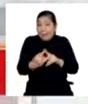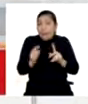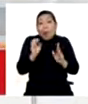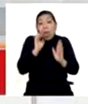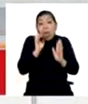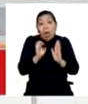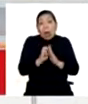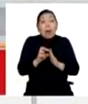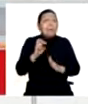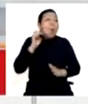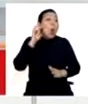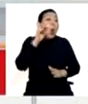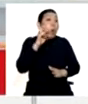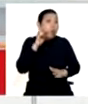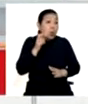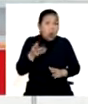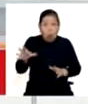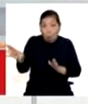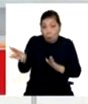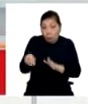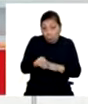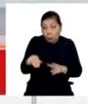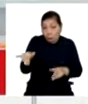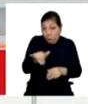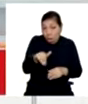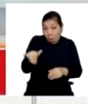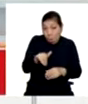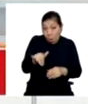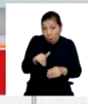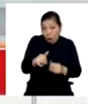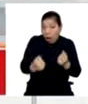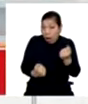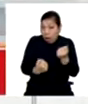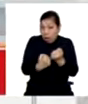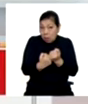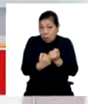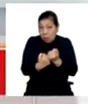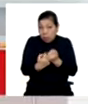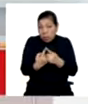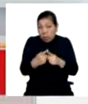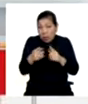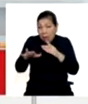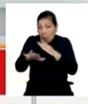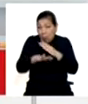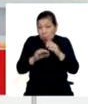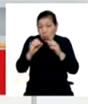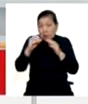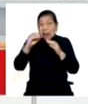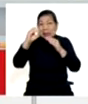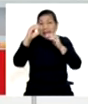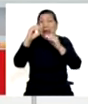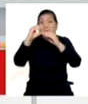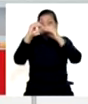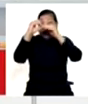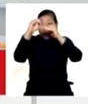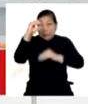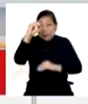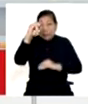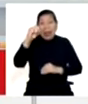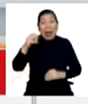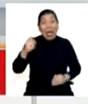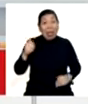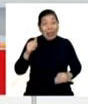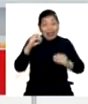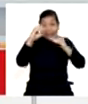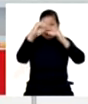por ejemplo en Puno se va a replicar esta estrategia en apoyo también a estas poblaciones que están por debajo incluso de los 10 grados.